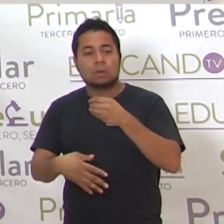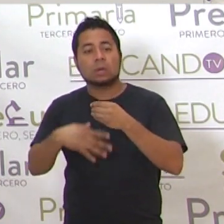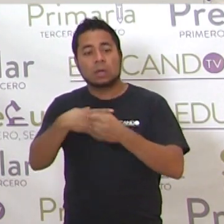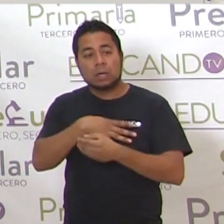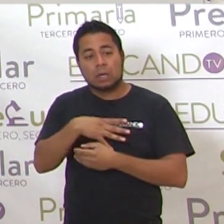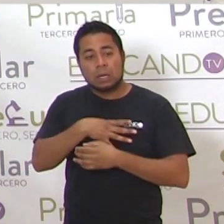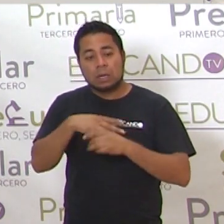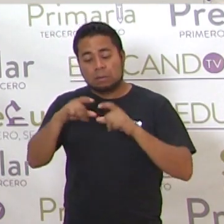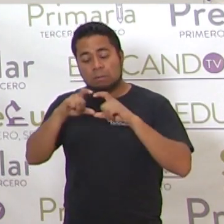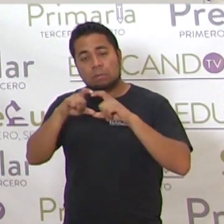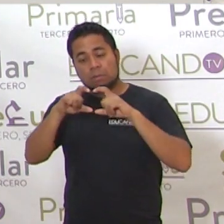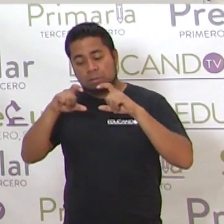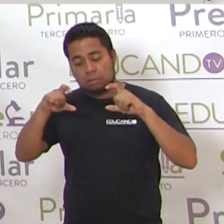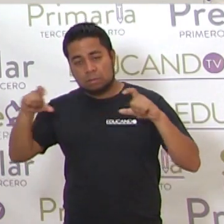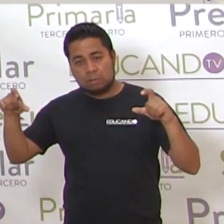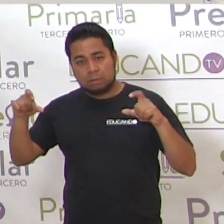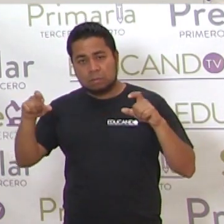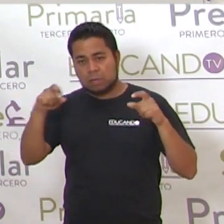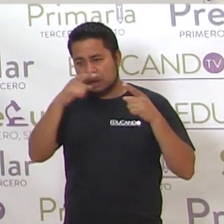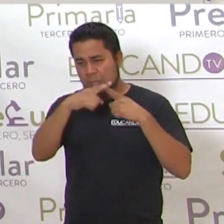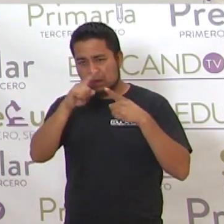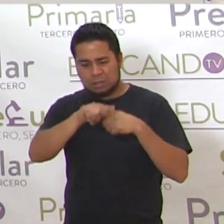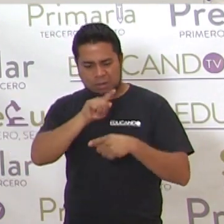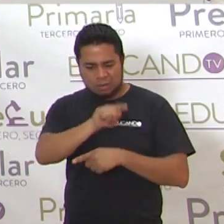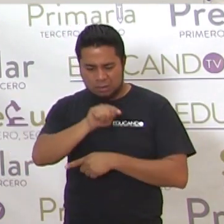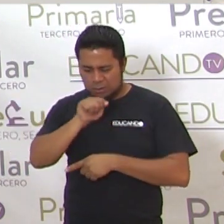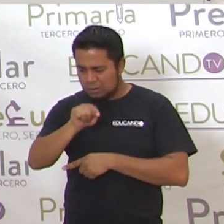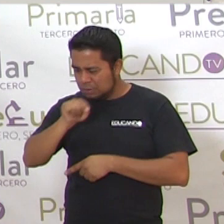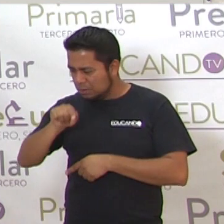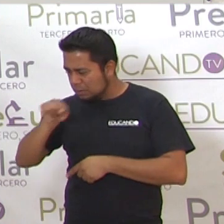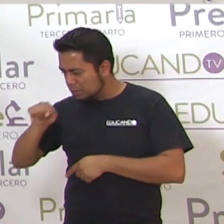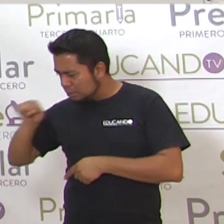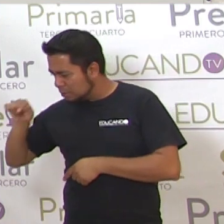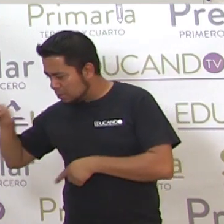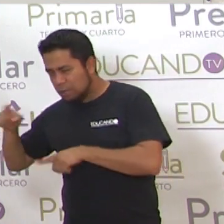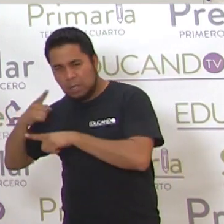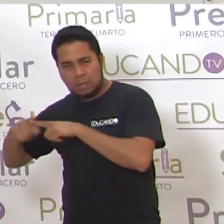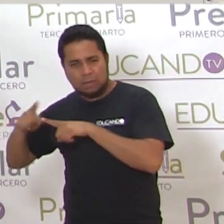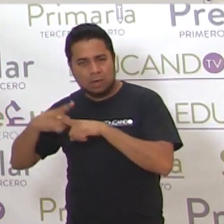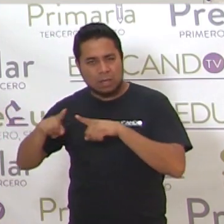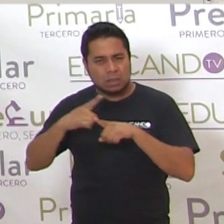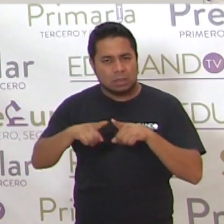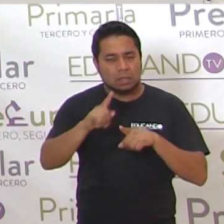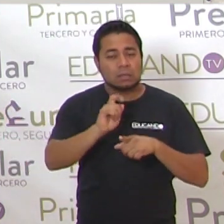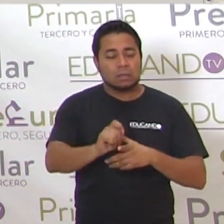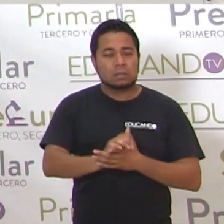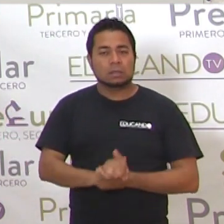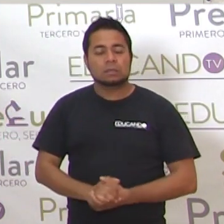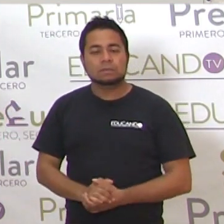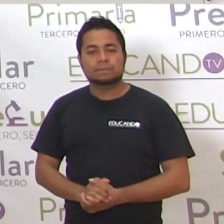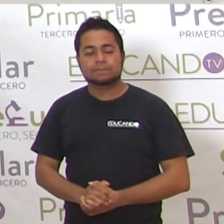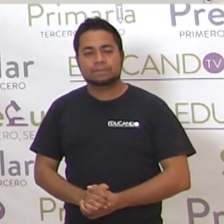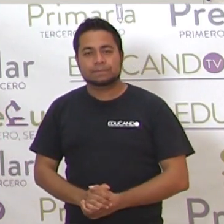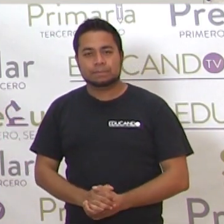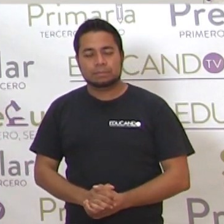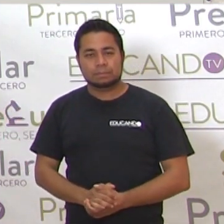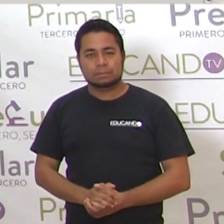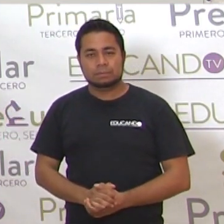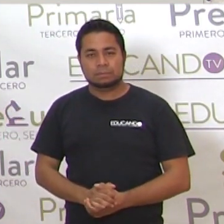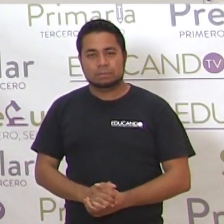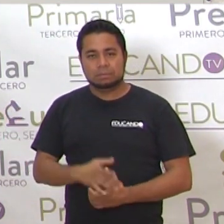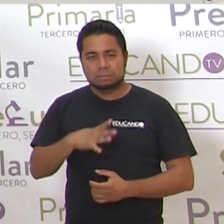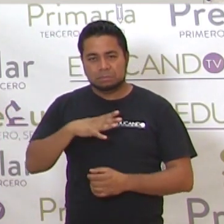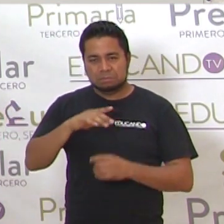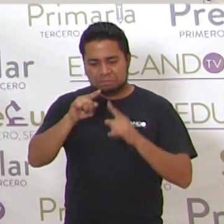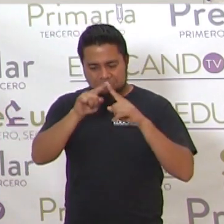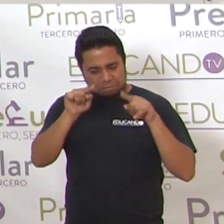una barra de muchos coman bien comandos me refiero a muchas muchos iconos